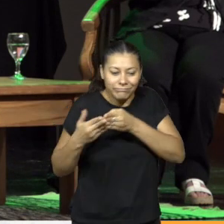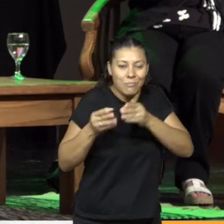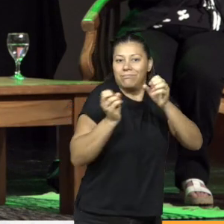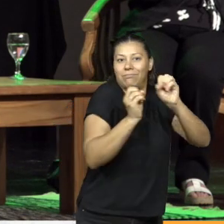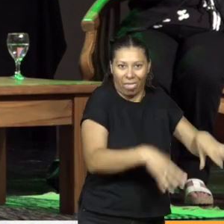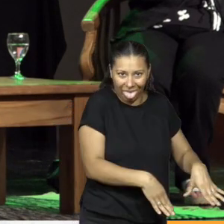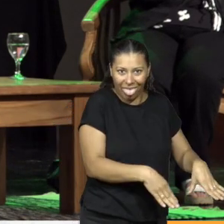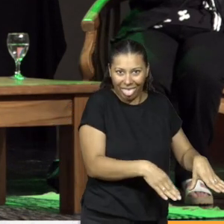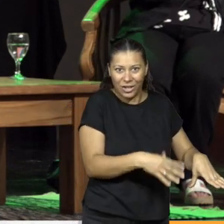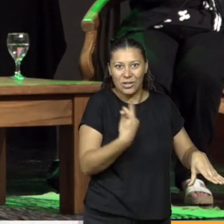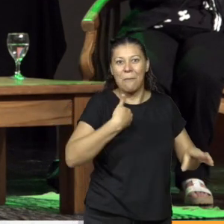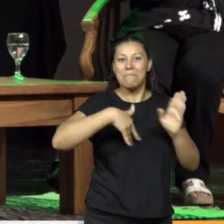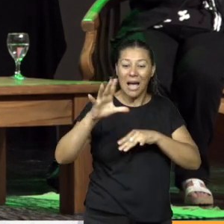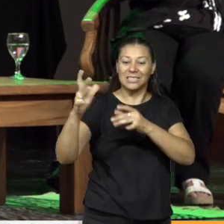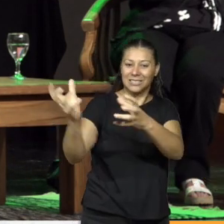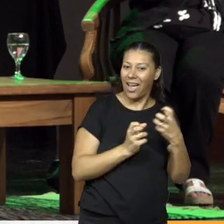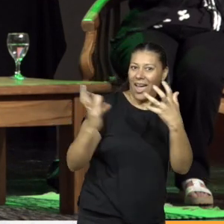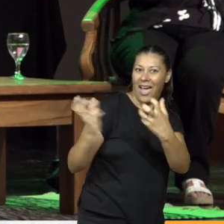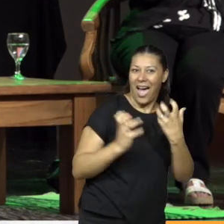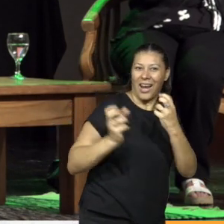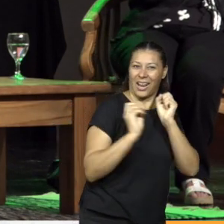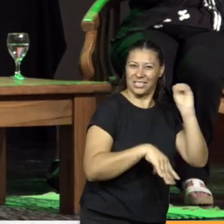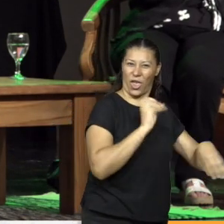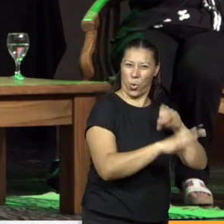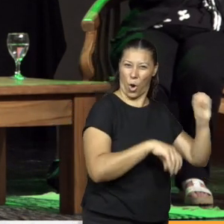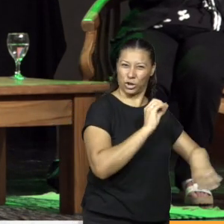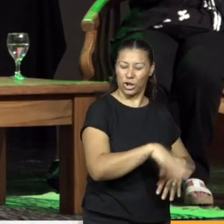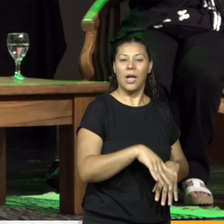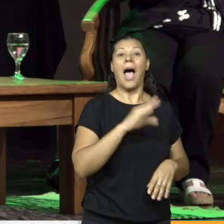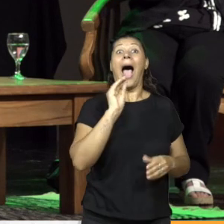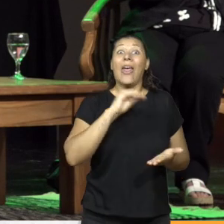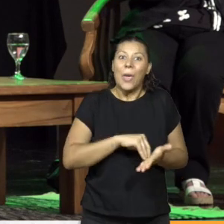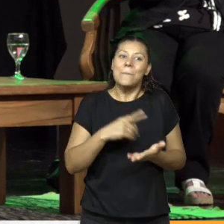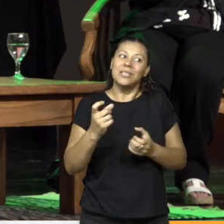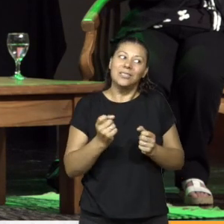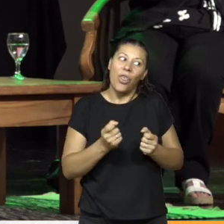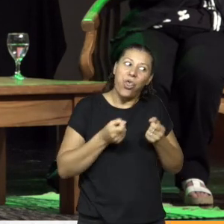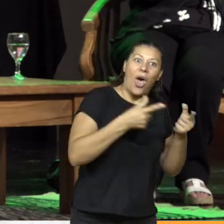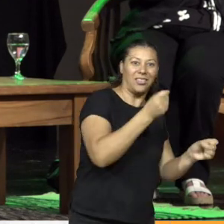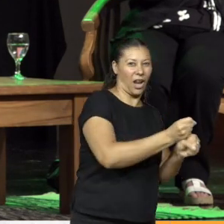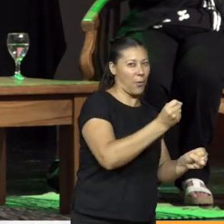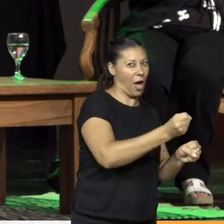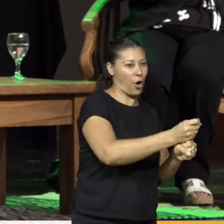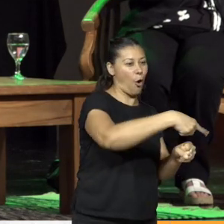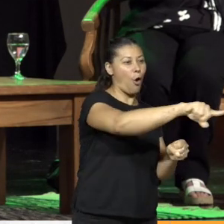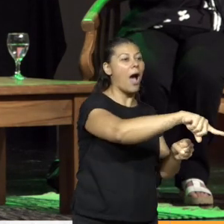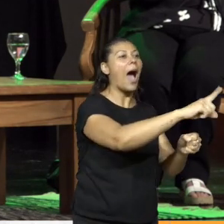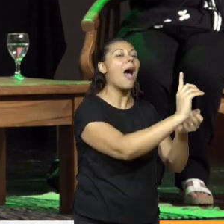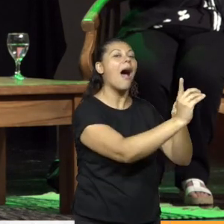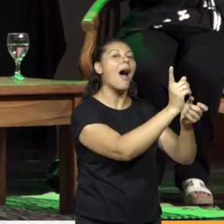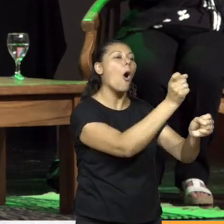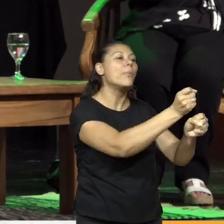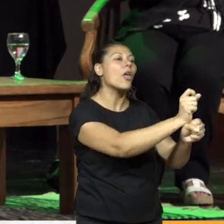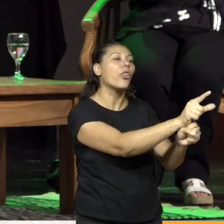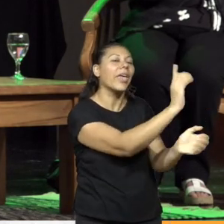residuos. A la provincia también les da trabajo a los operadores, porque es trabajo tanto para los operadores de